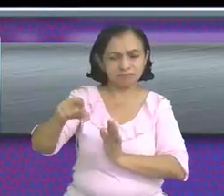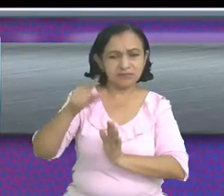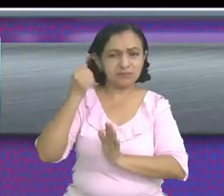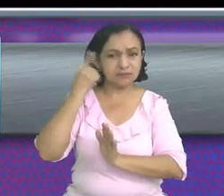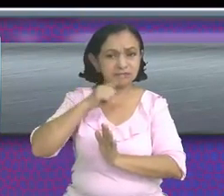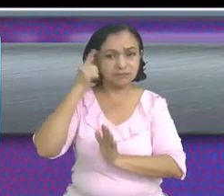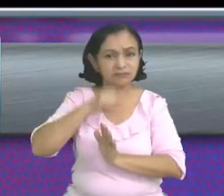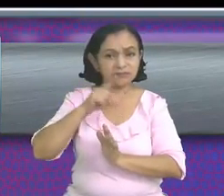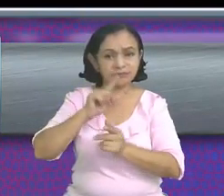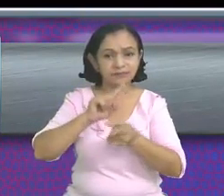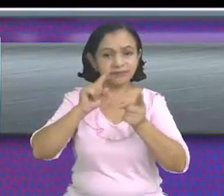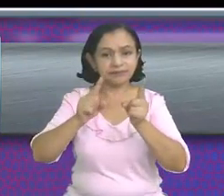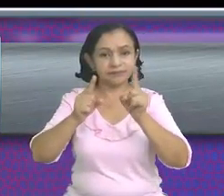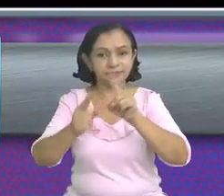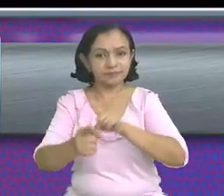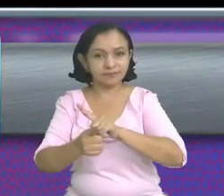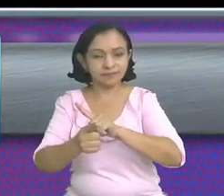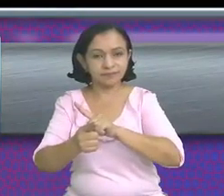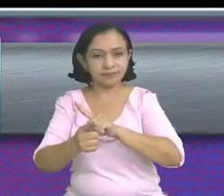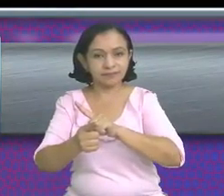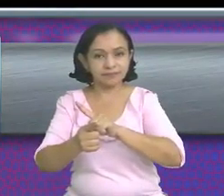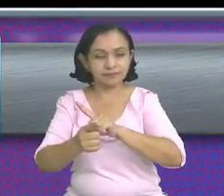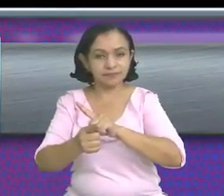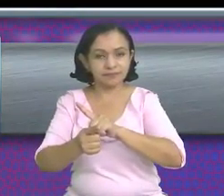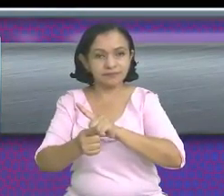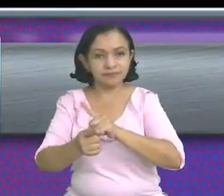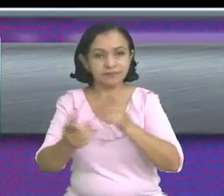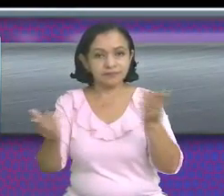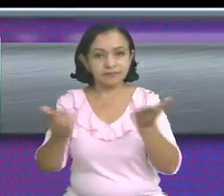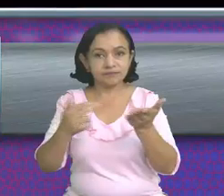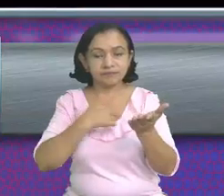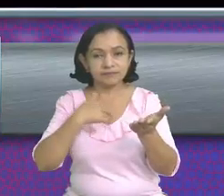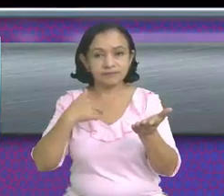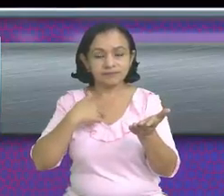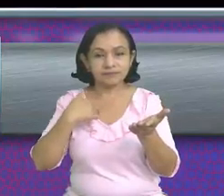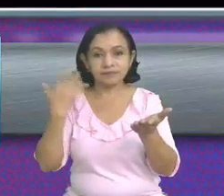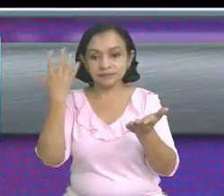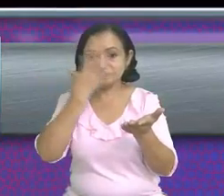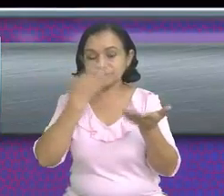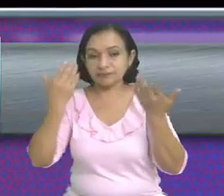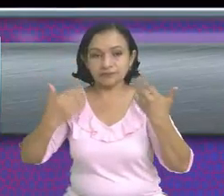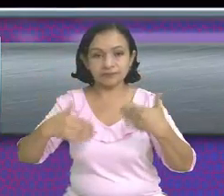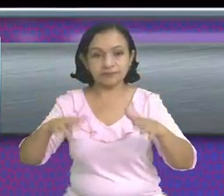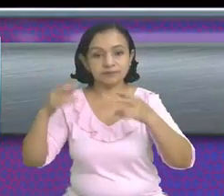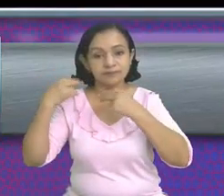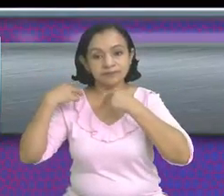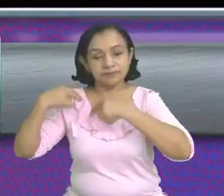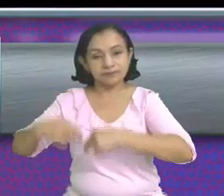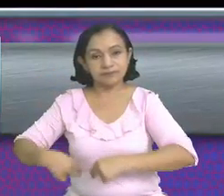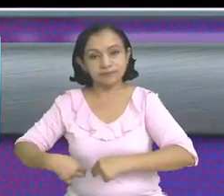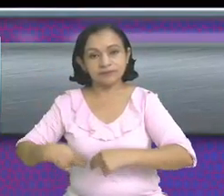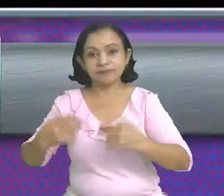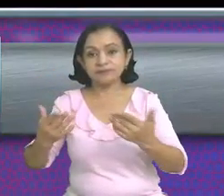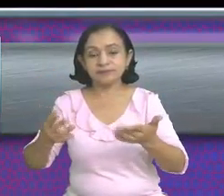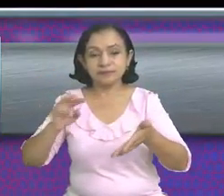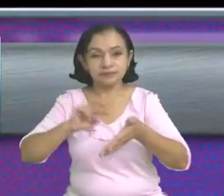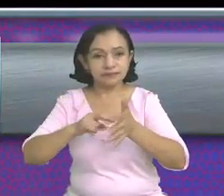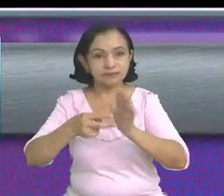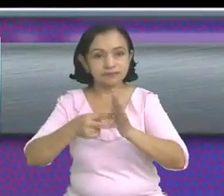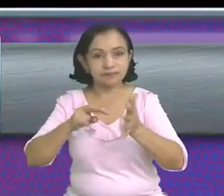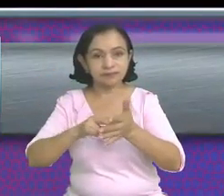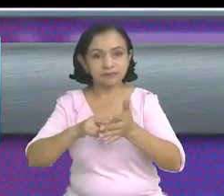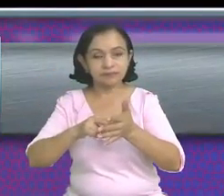apenas haciendo el cambio y después surge parte de la belleza normal, ¿verdad? Del ser humano. Sí. Entonces, en ese sentido,